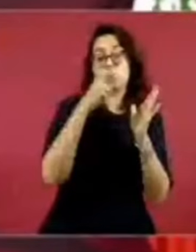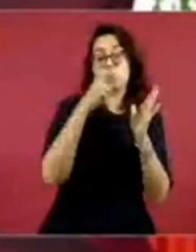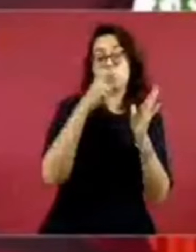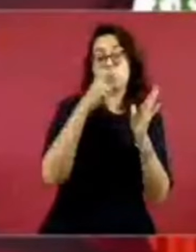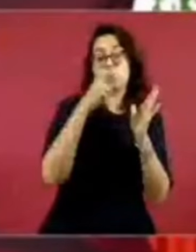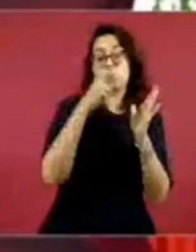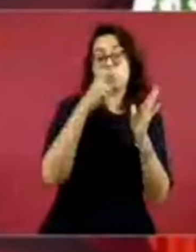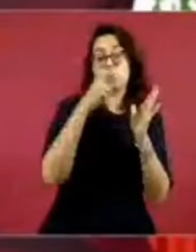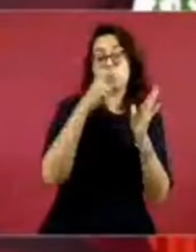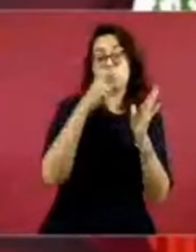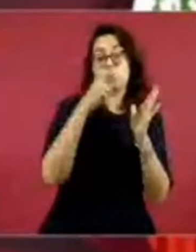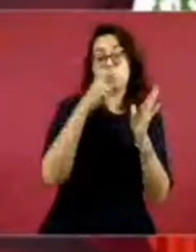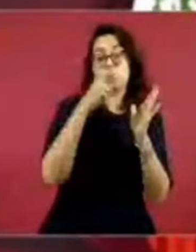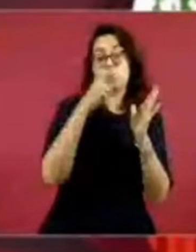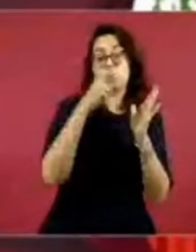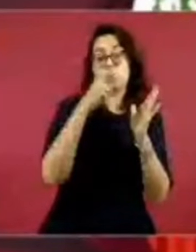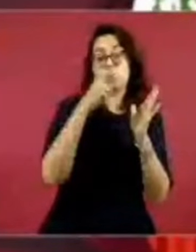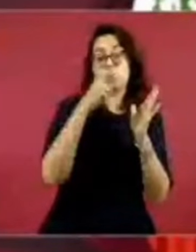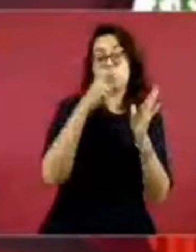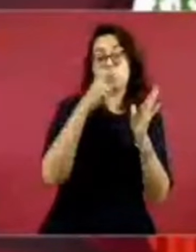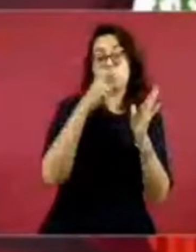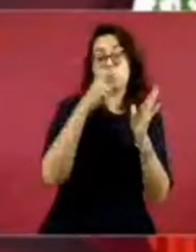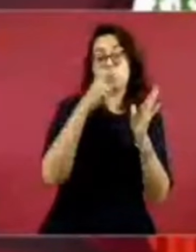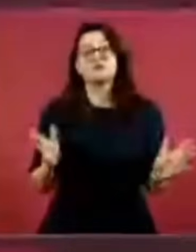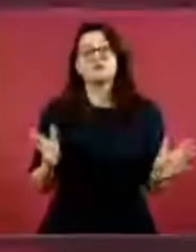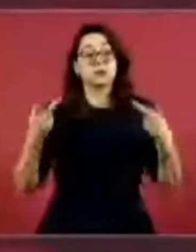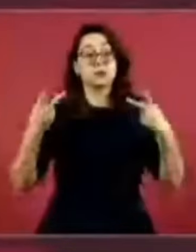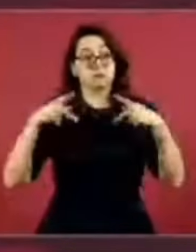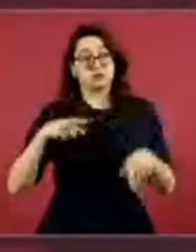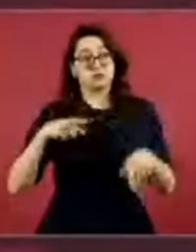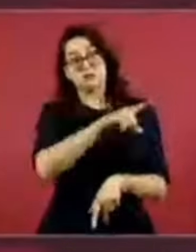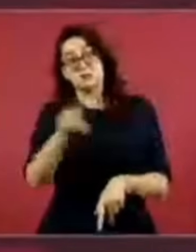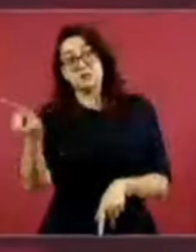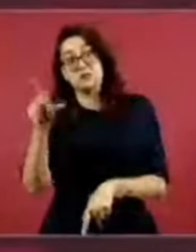Pero es para avanzar y seguir limpiando,